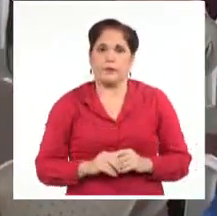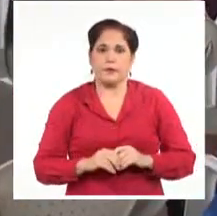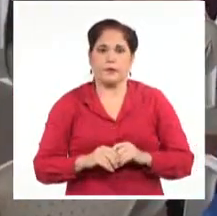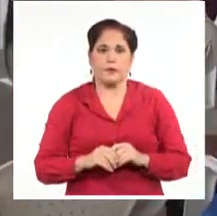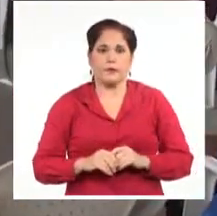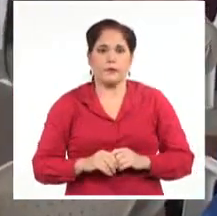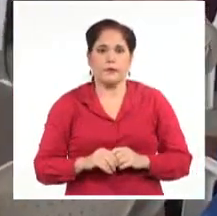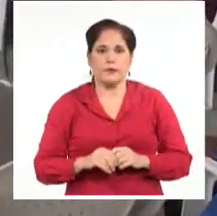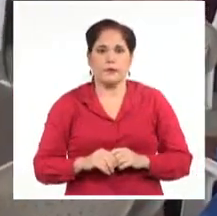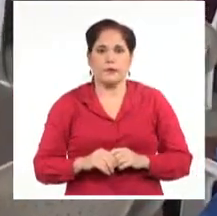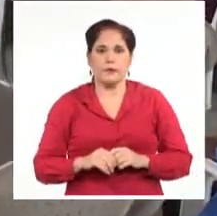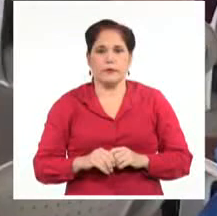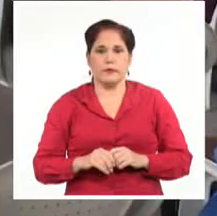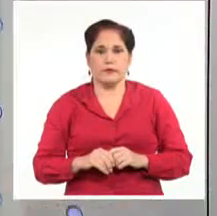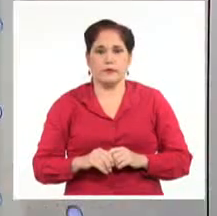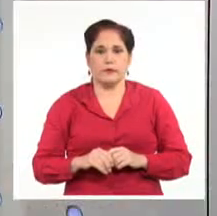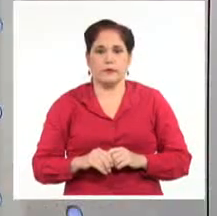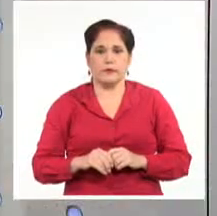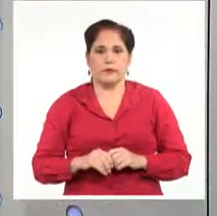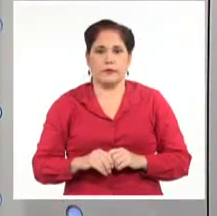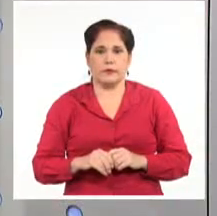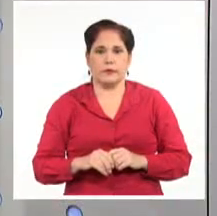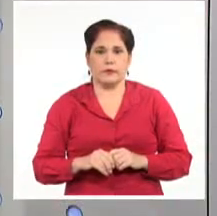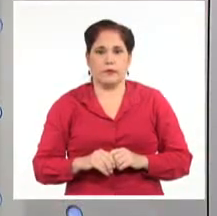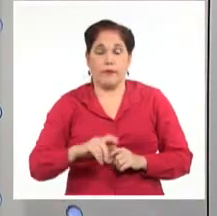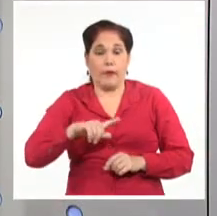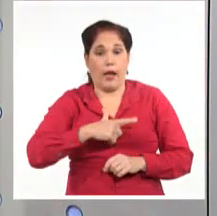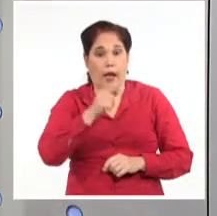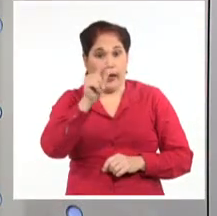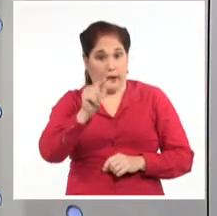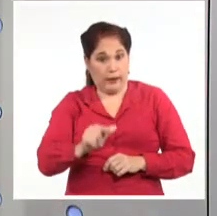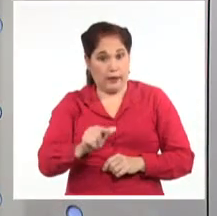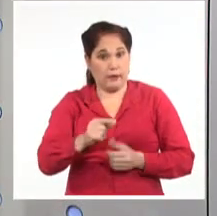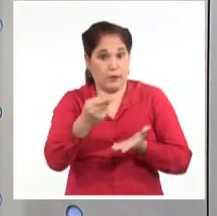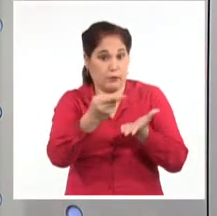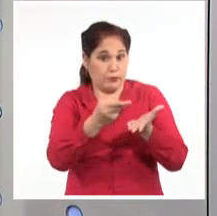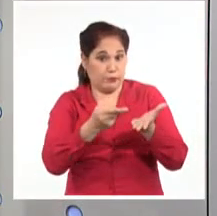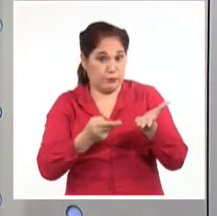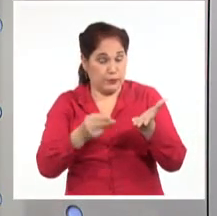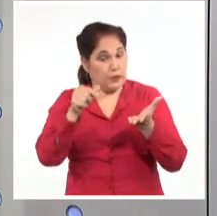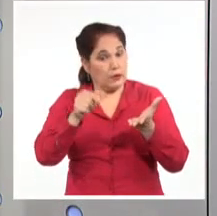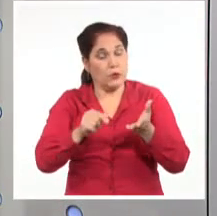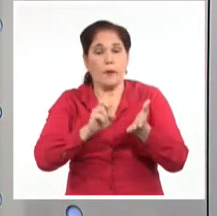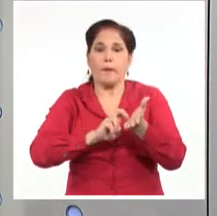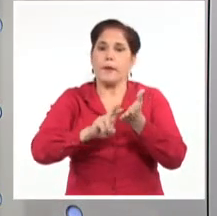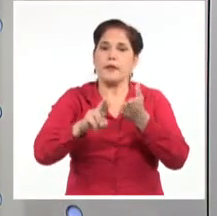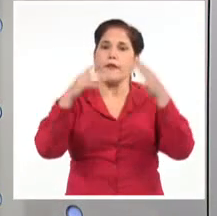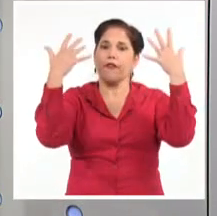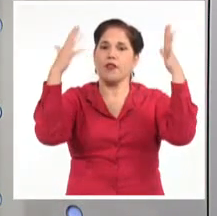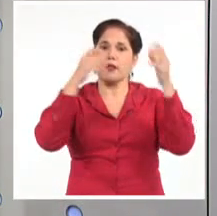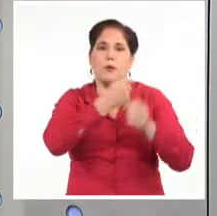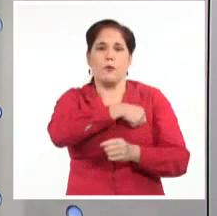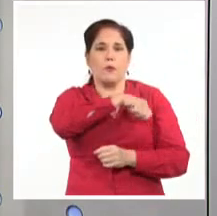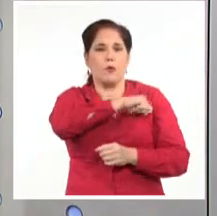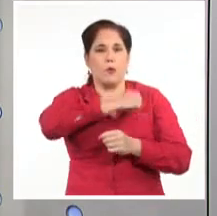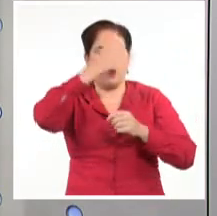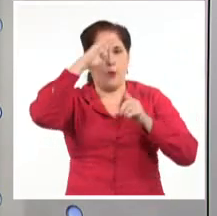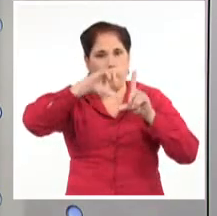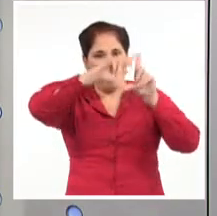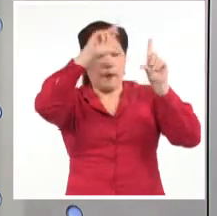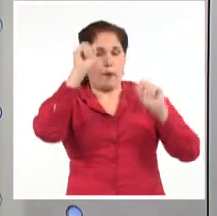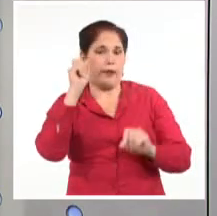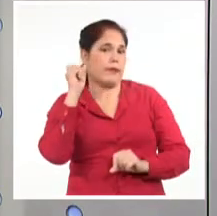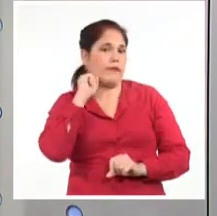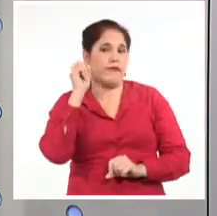Informativo de la Televisión Cubana. La artista de la plástica Diana Balboa se suma a los mensajes de felicitación al pueblo cubano por el